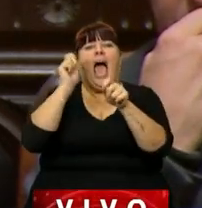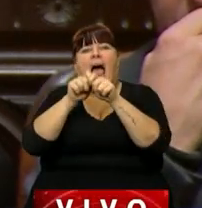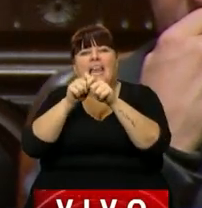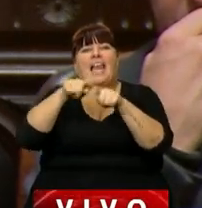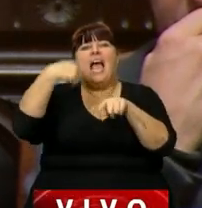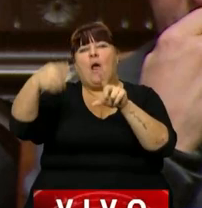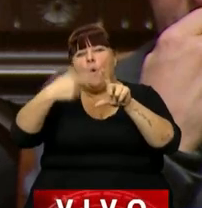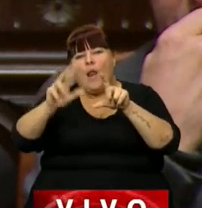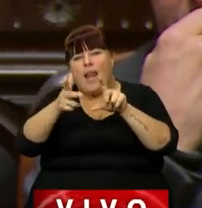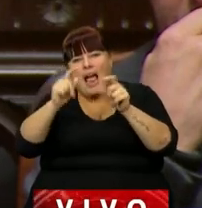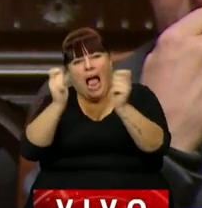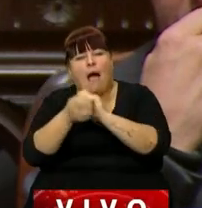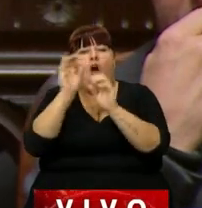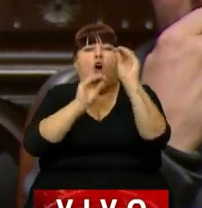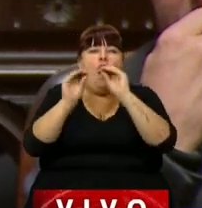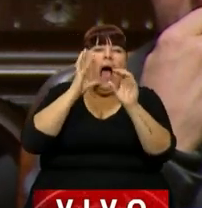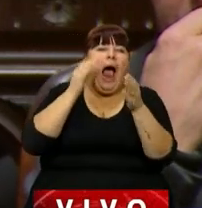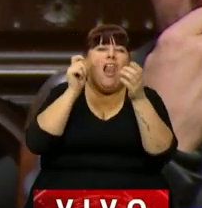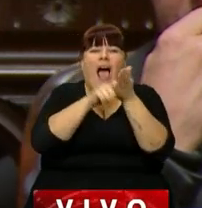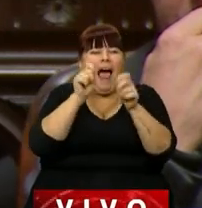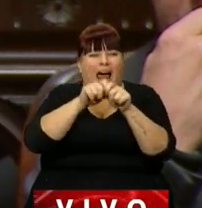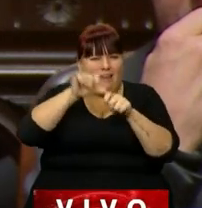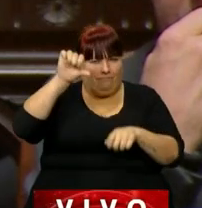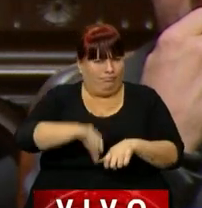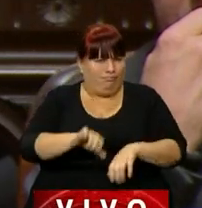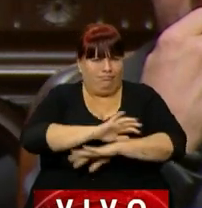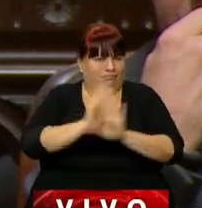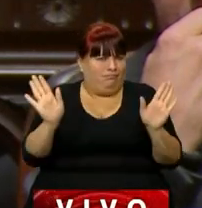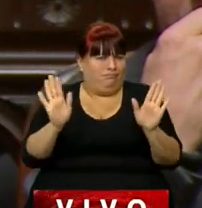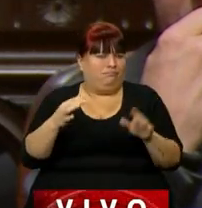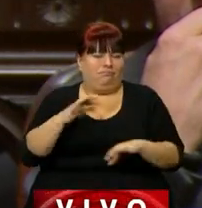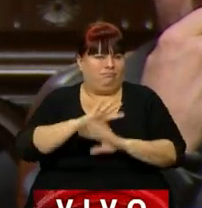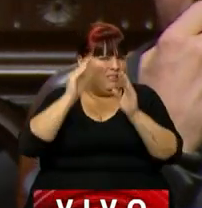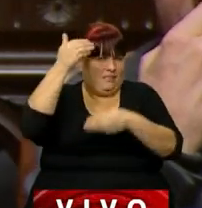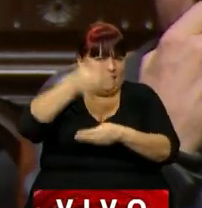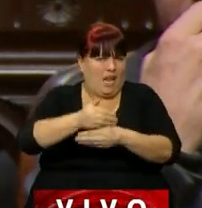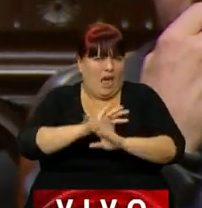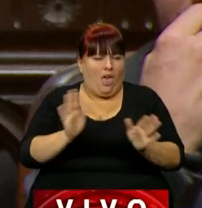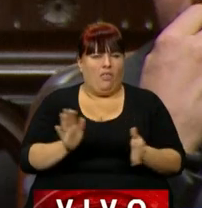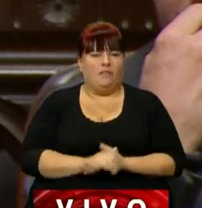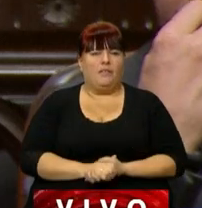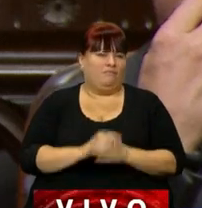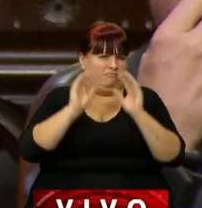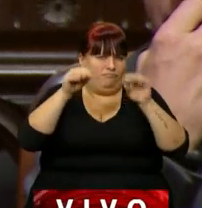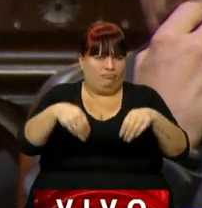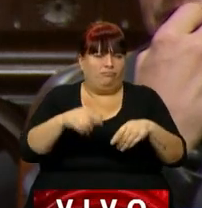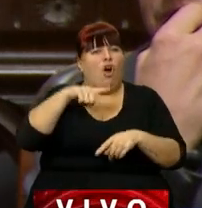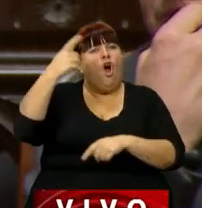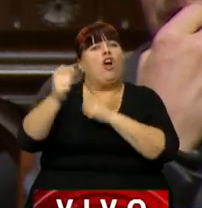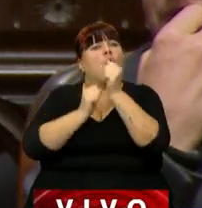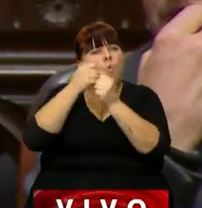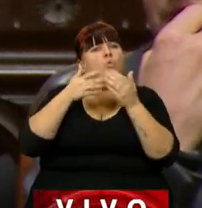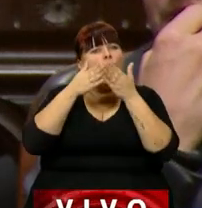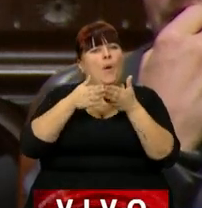cambiar la hélice o para remendar una barcaza. No puede, eso está totalmente colapsado y cerrado. Y teníamos una gran industria